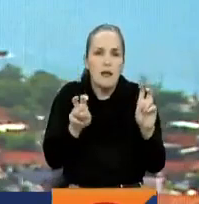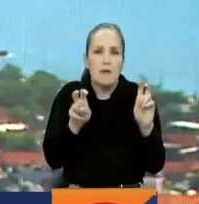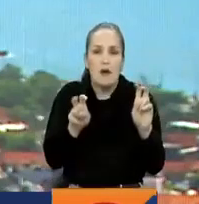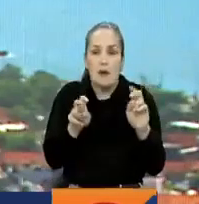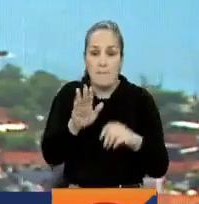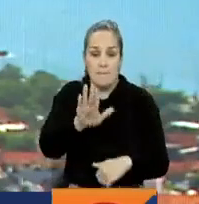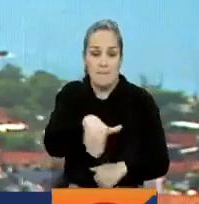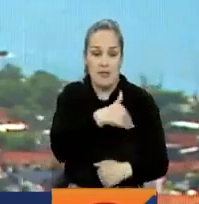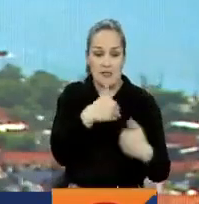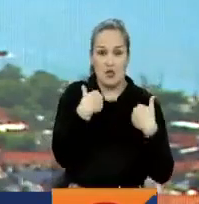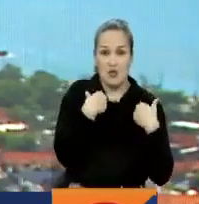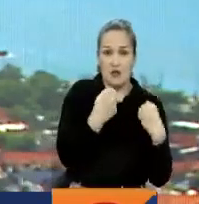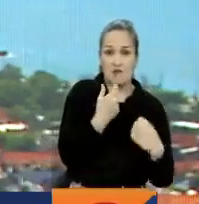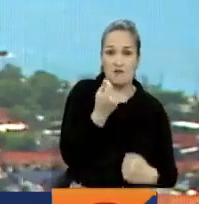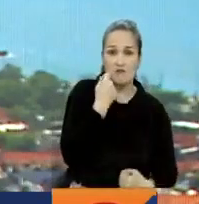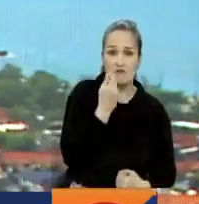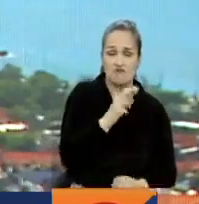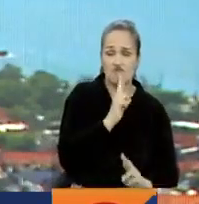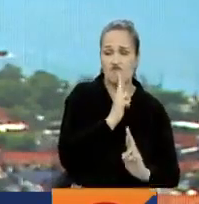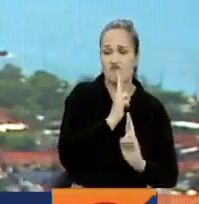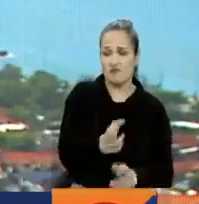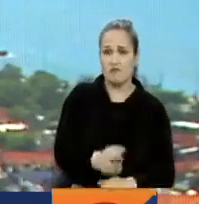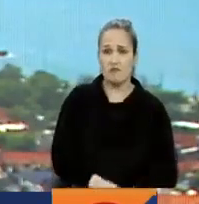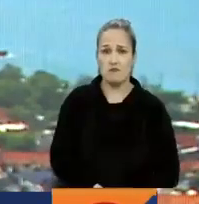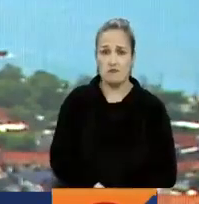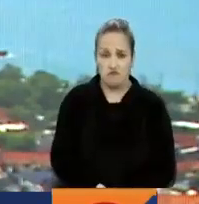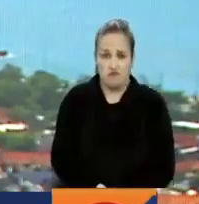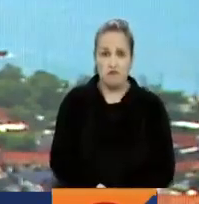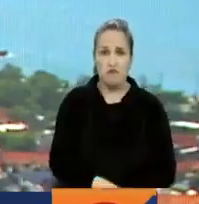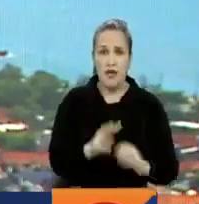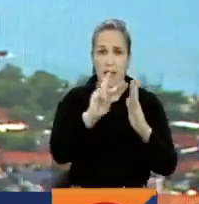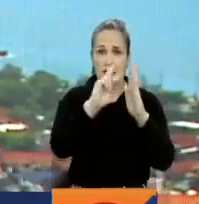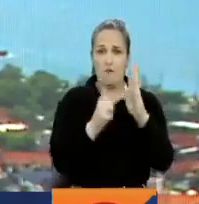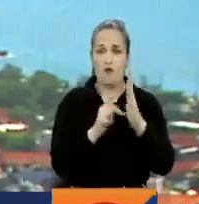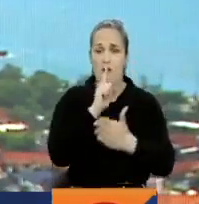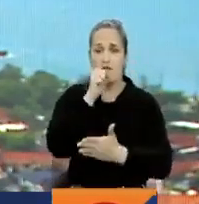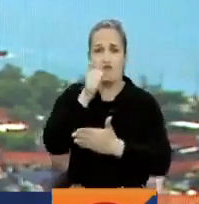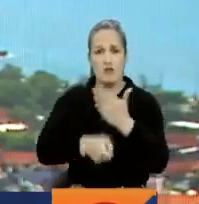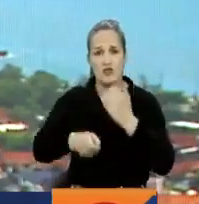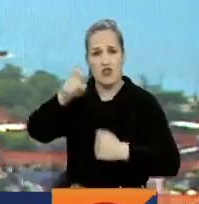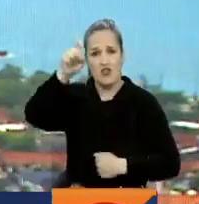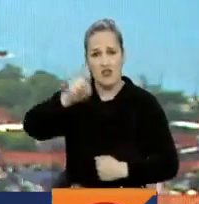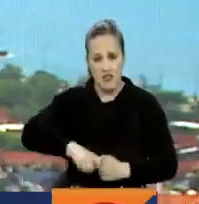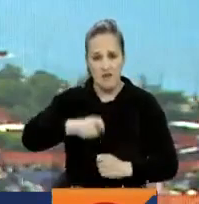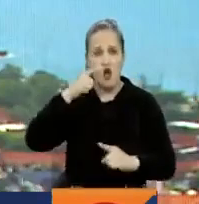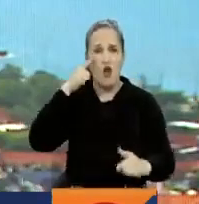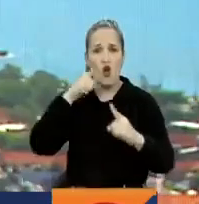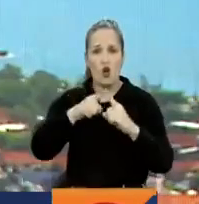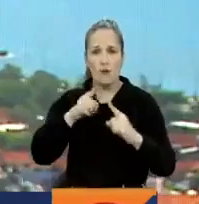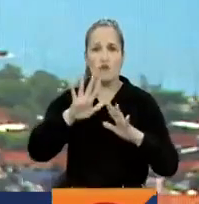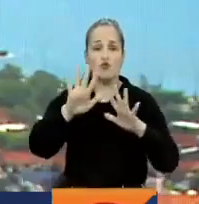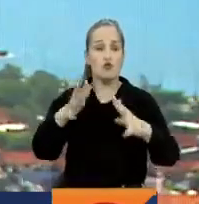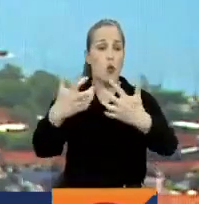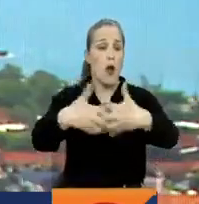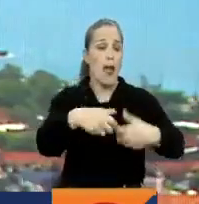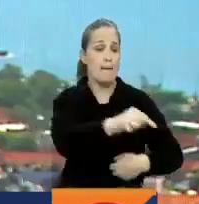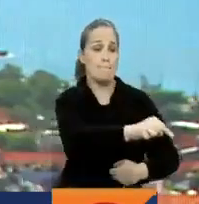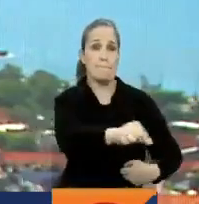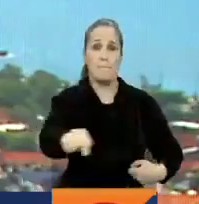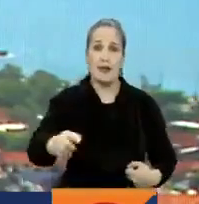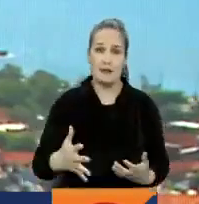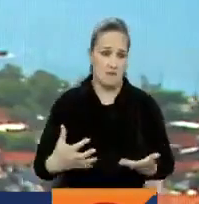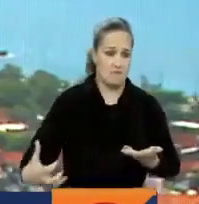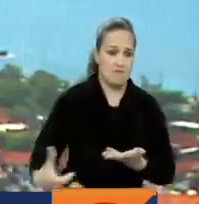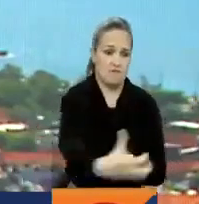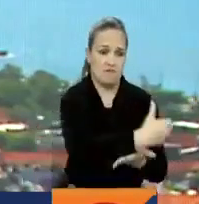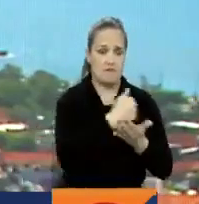hizo el ministro de salud en las últimas horas al decir que se debería hacer una reforma tributaria exclusiva para grandes empresarios que permita financiar